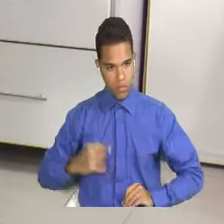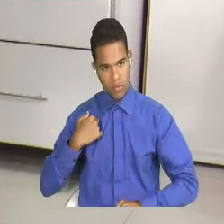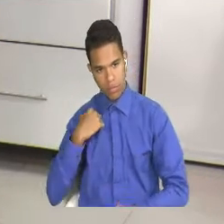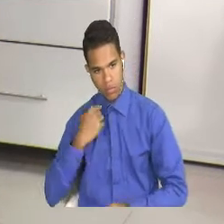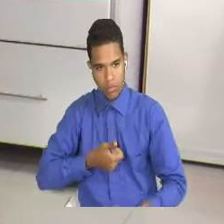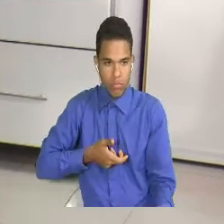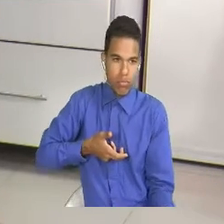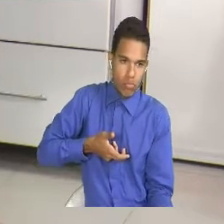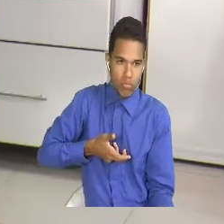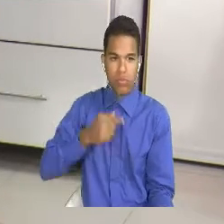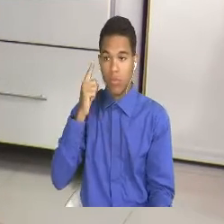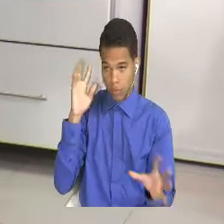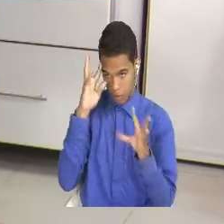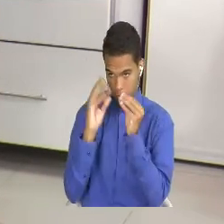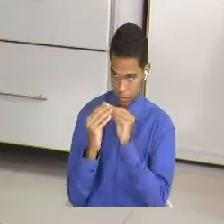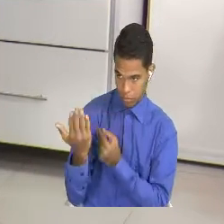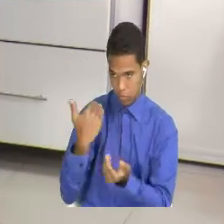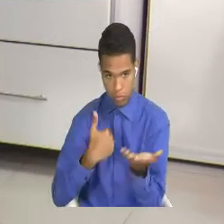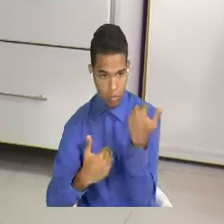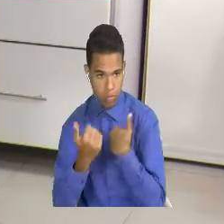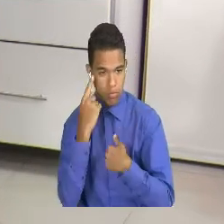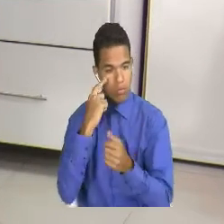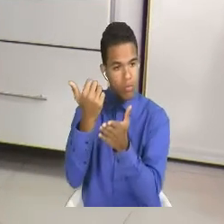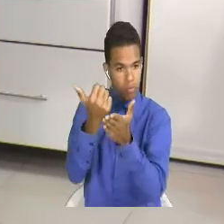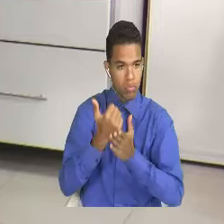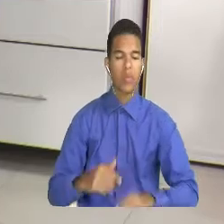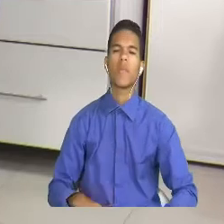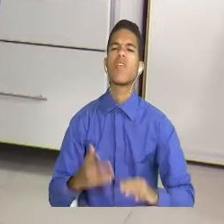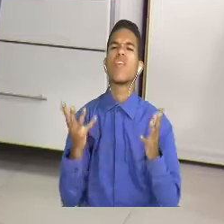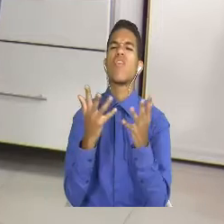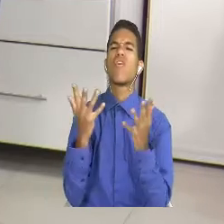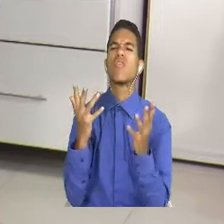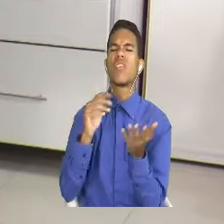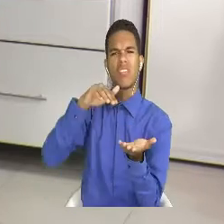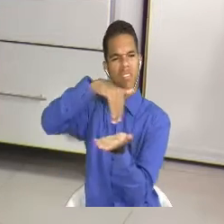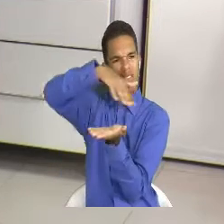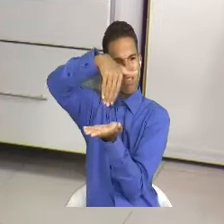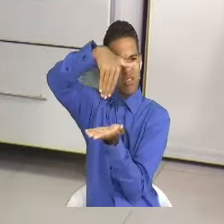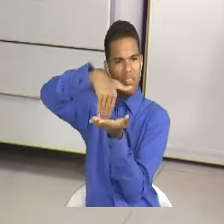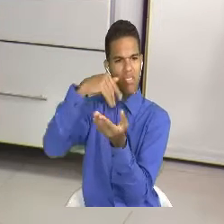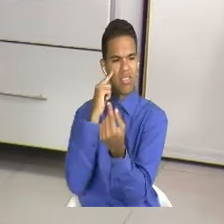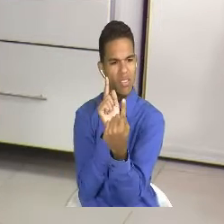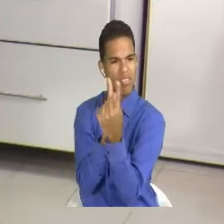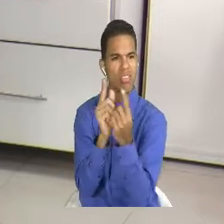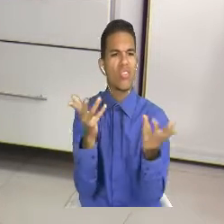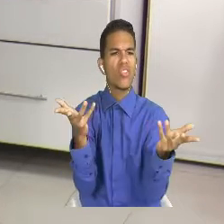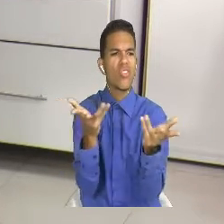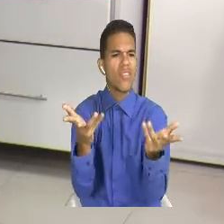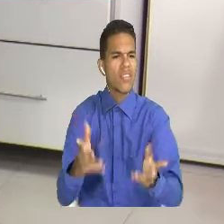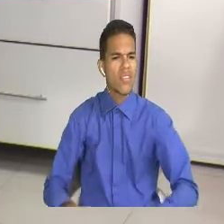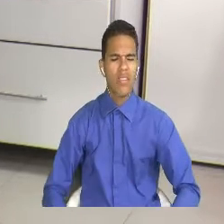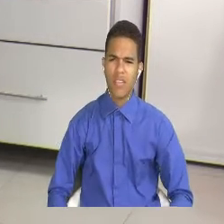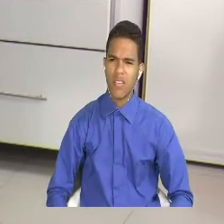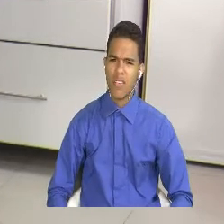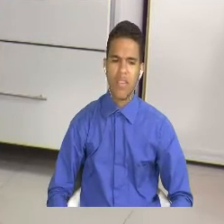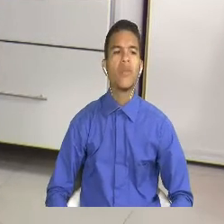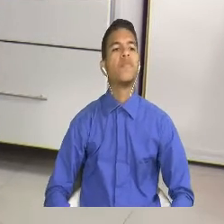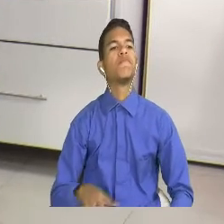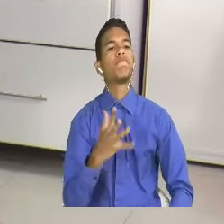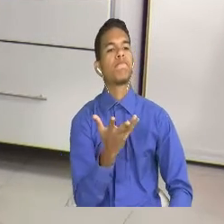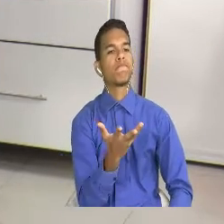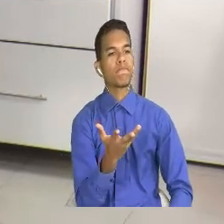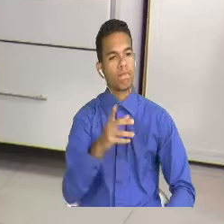Javier, ¿dónde van a ser los puntos de encuentro específicamente donde las personas van a tener que llegar a dar las donaciones? Bueno, en este momento nos encontramos